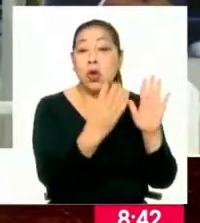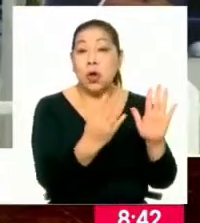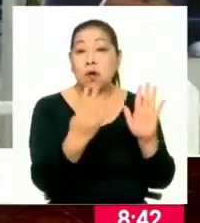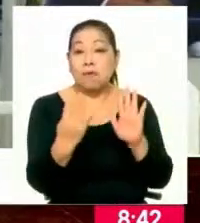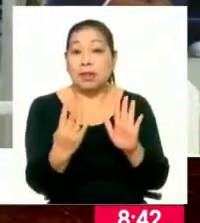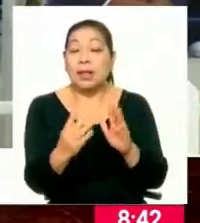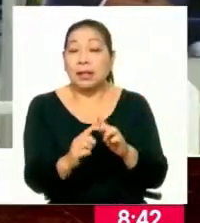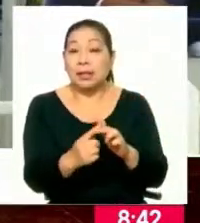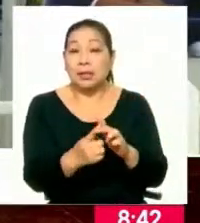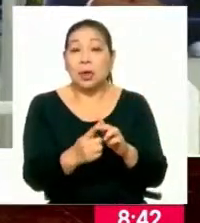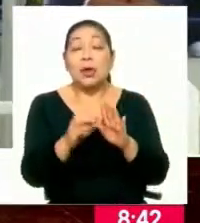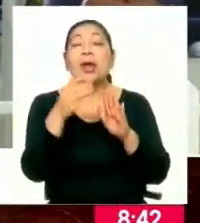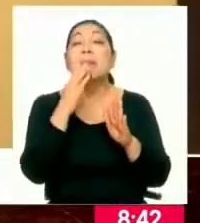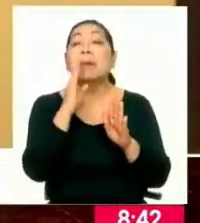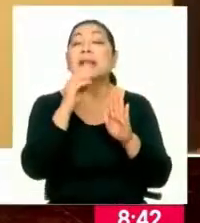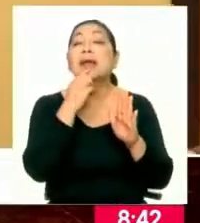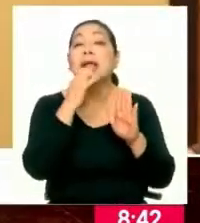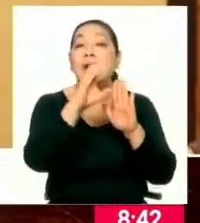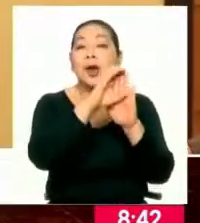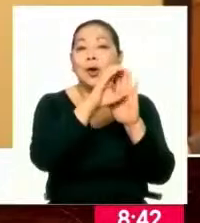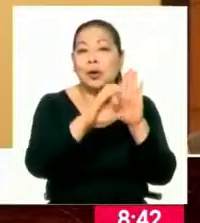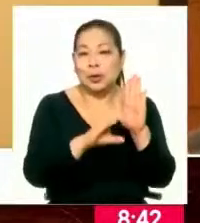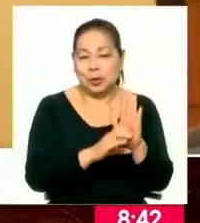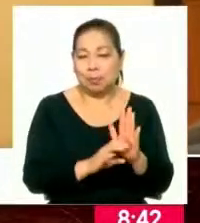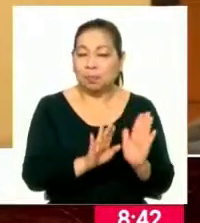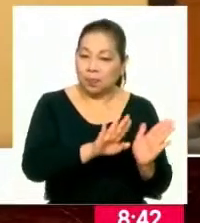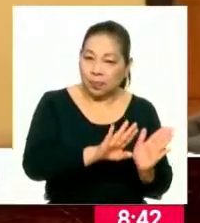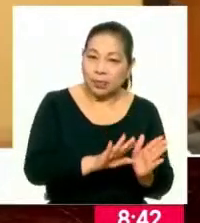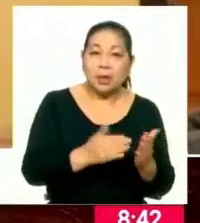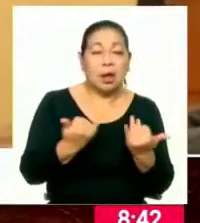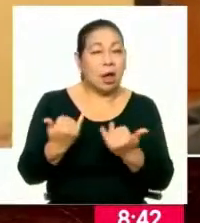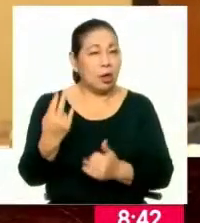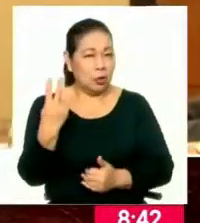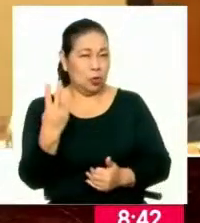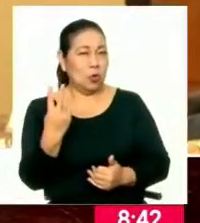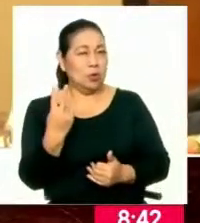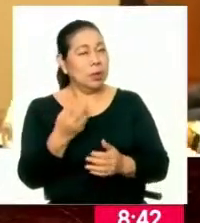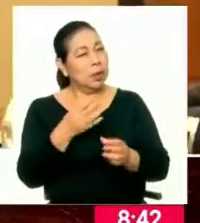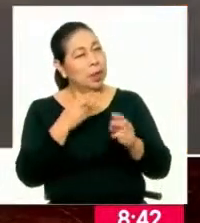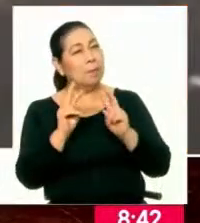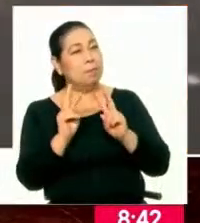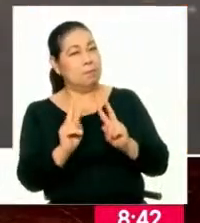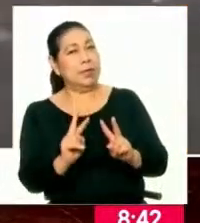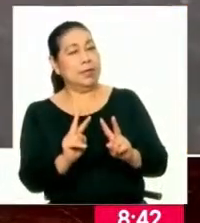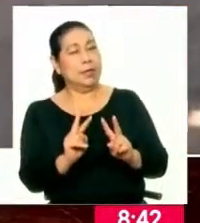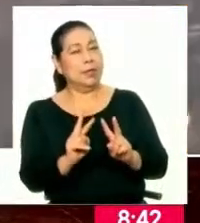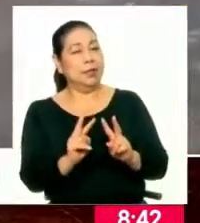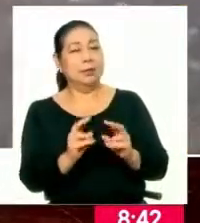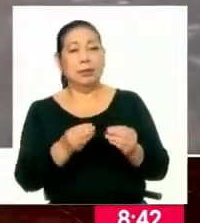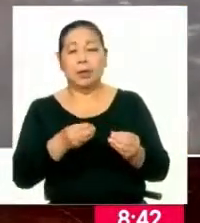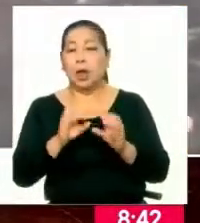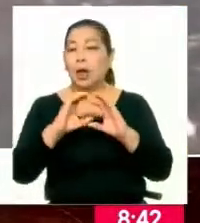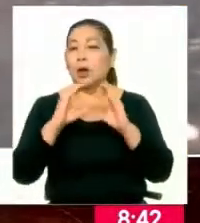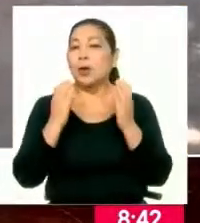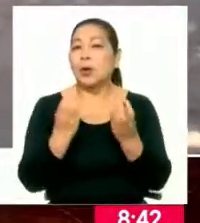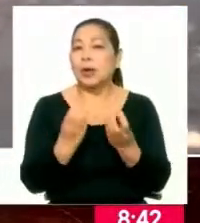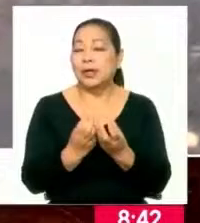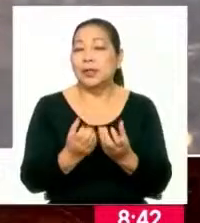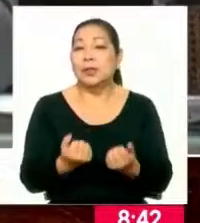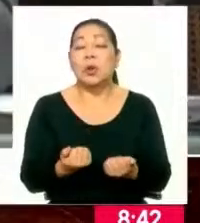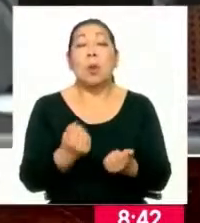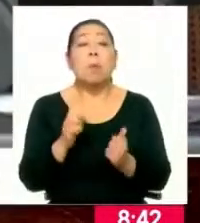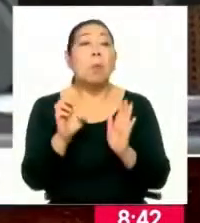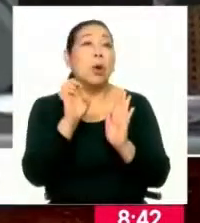y 100 de nuestra Constitución. Ahora, en el caso en particular, porque hay dos casos que habría que mirar que está promoviendo el Congreso.